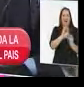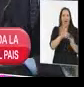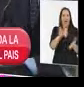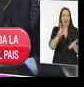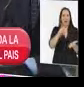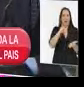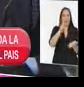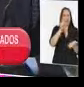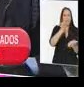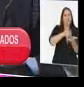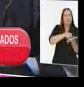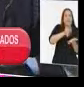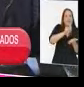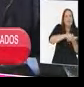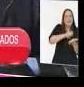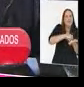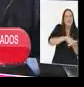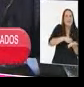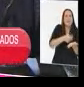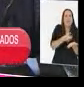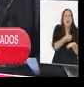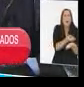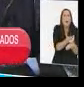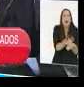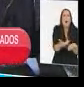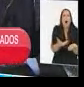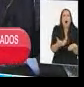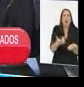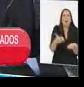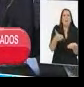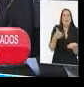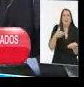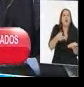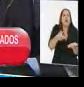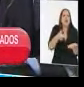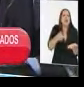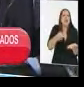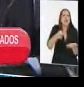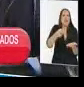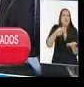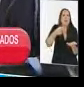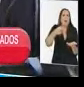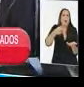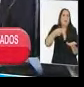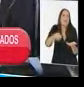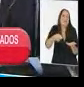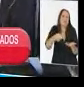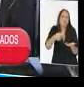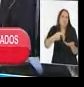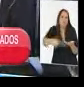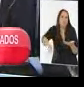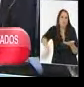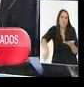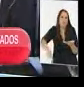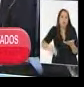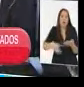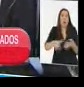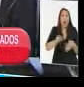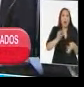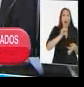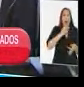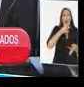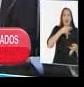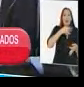olvidaron, hicieron todas las macanas habidas y por haber, al menos para justificar la sospecha que hoy existe sobre